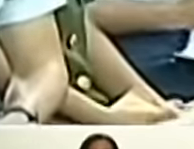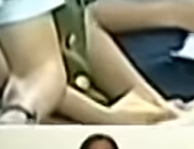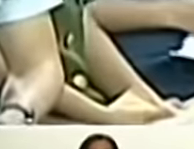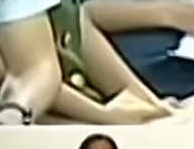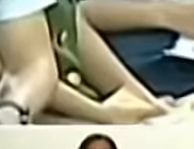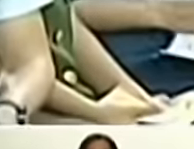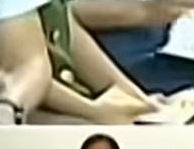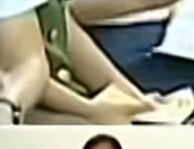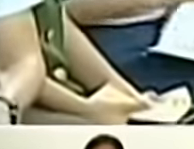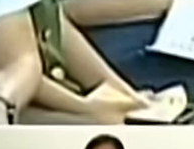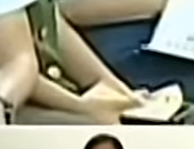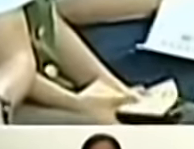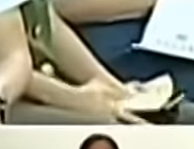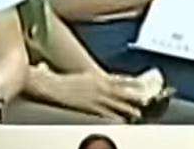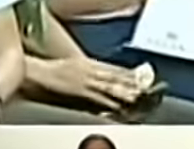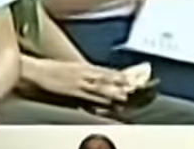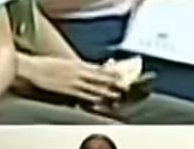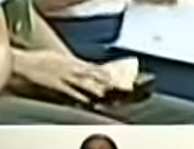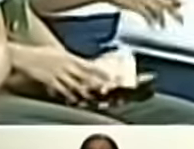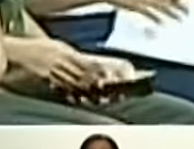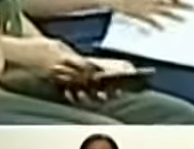Constituyente de